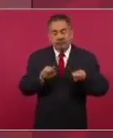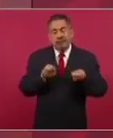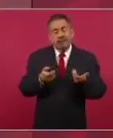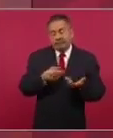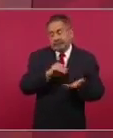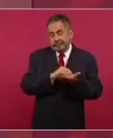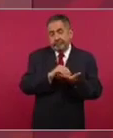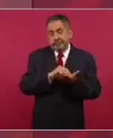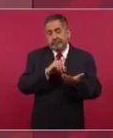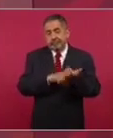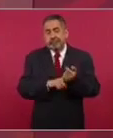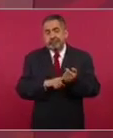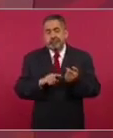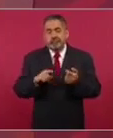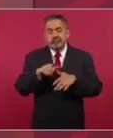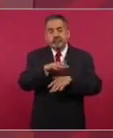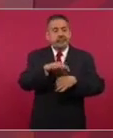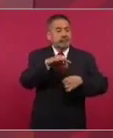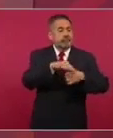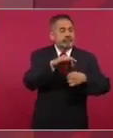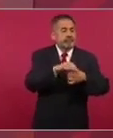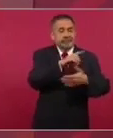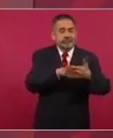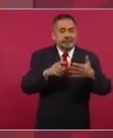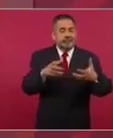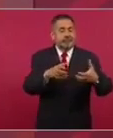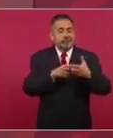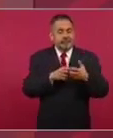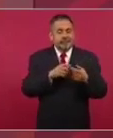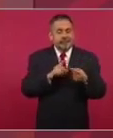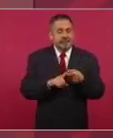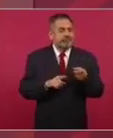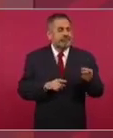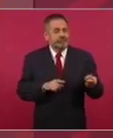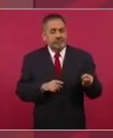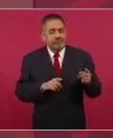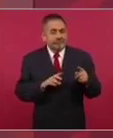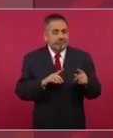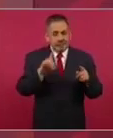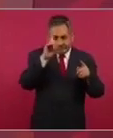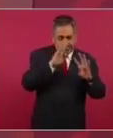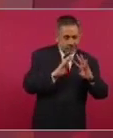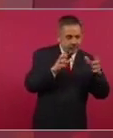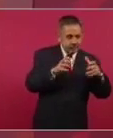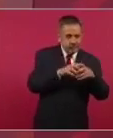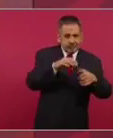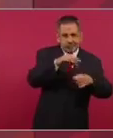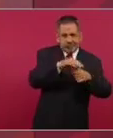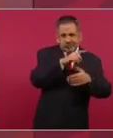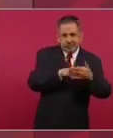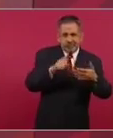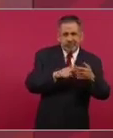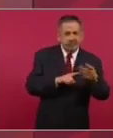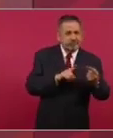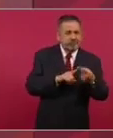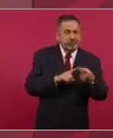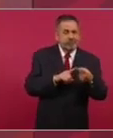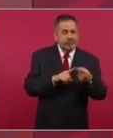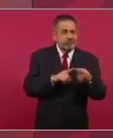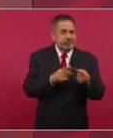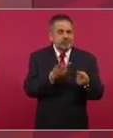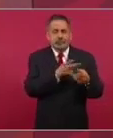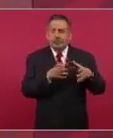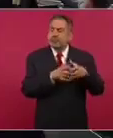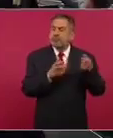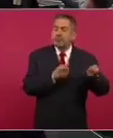de los órganos electorales, del Consejo Electoral y del Tribunal Electoral. ¿Y el